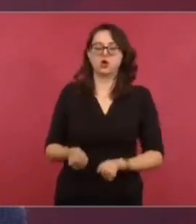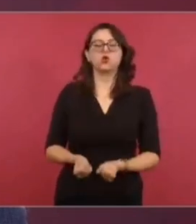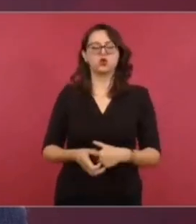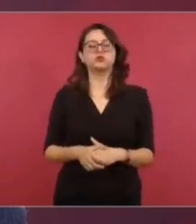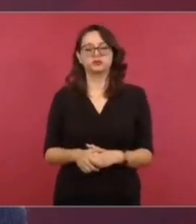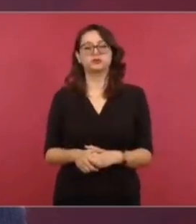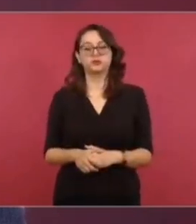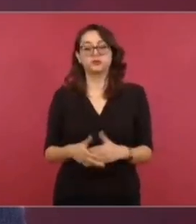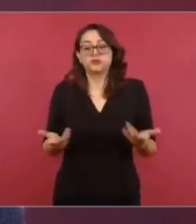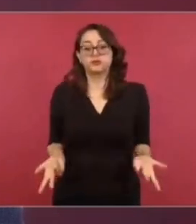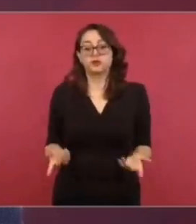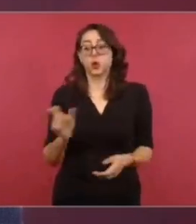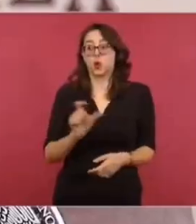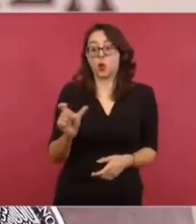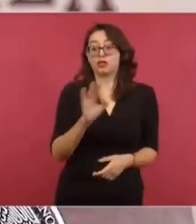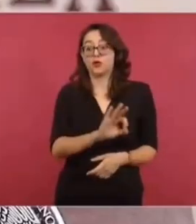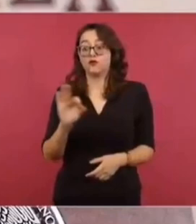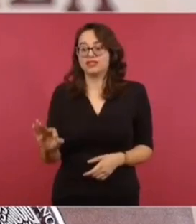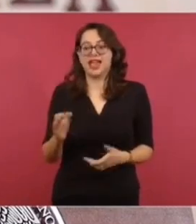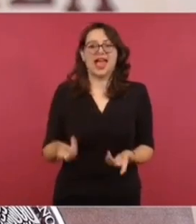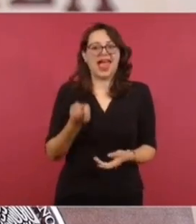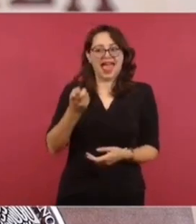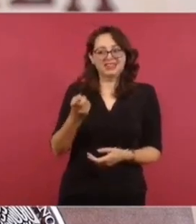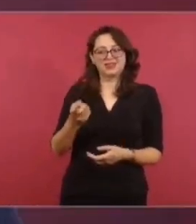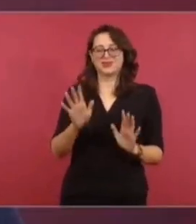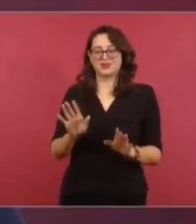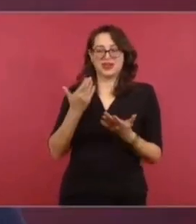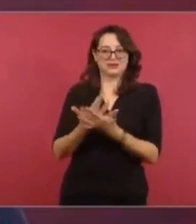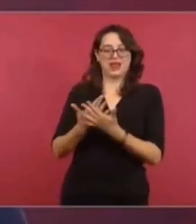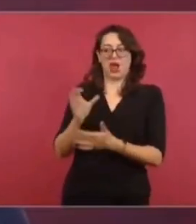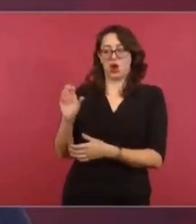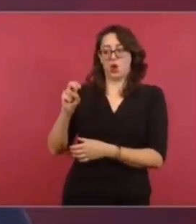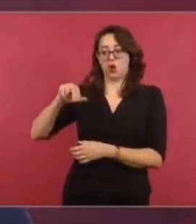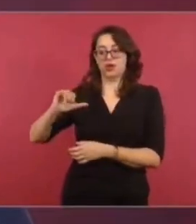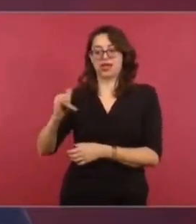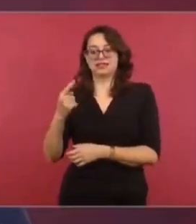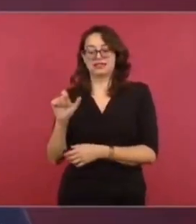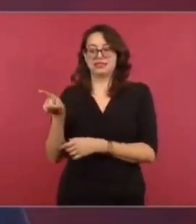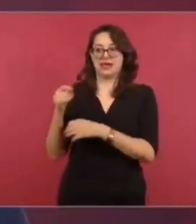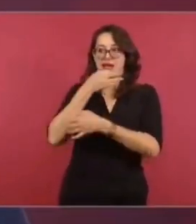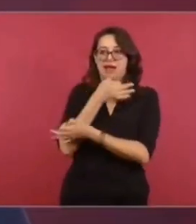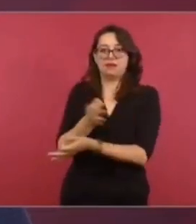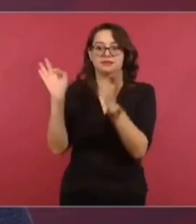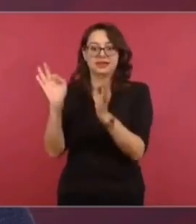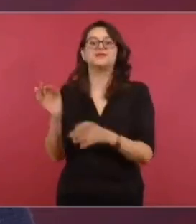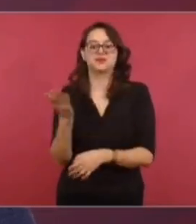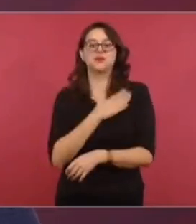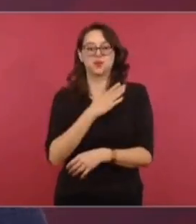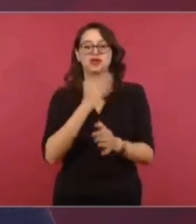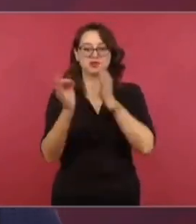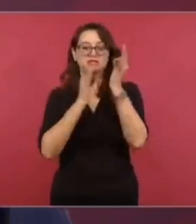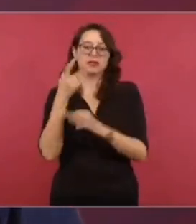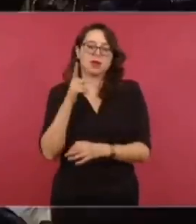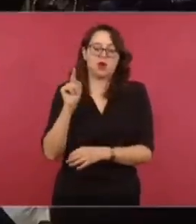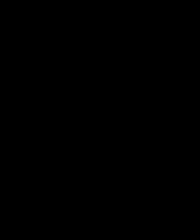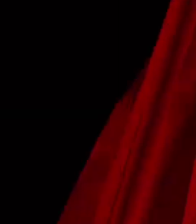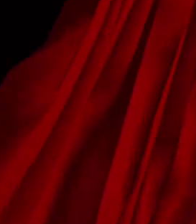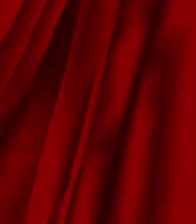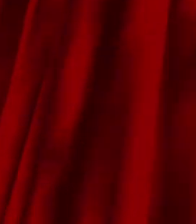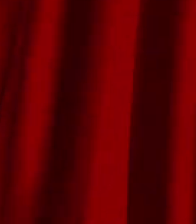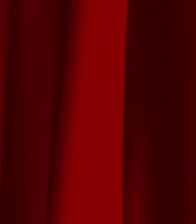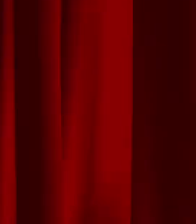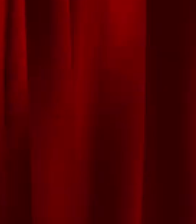mexicana, y lo que no puedo es asegurar lo que me pregunta porque corresponde a la doctora. Está en proceso y tenemos buenas noticias, pero quisiera que ella las diera. Gracias.